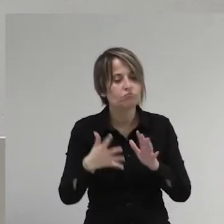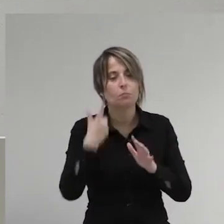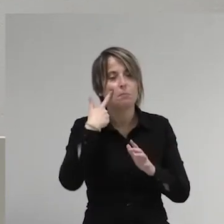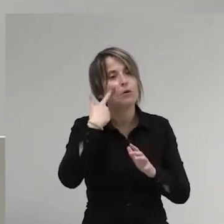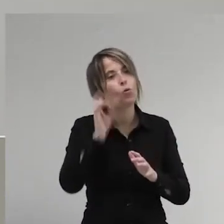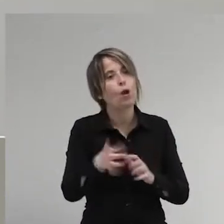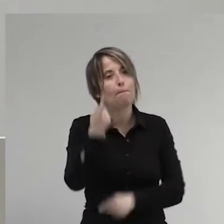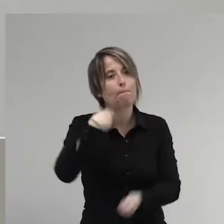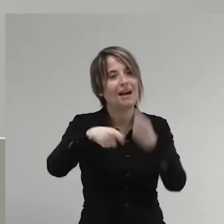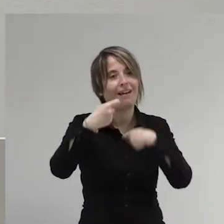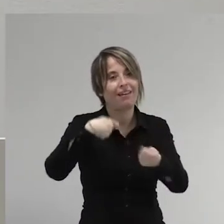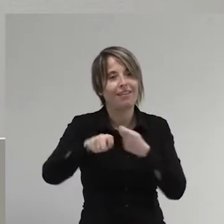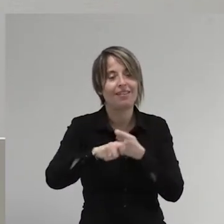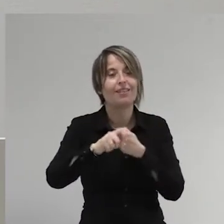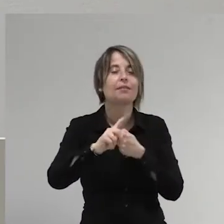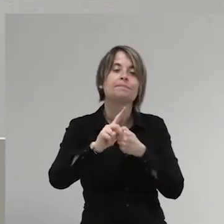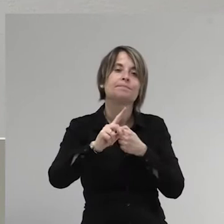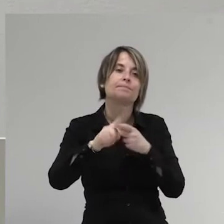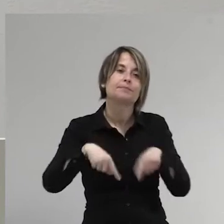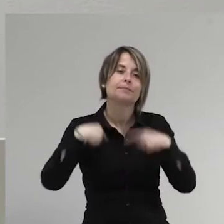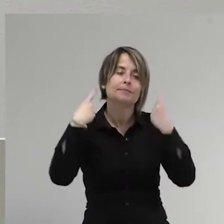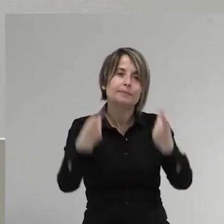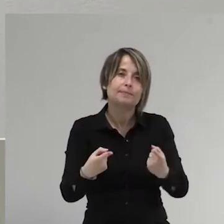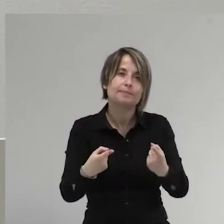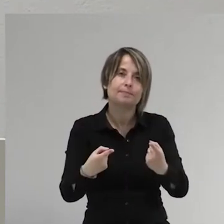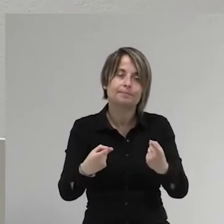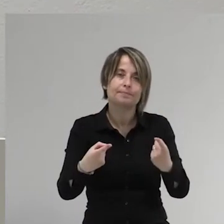mercancía para poder, digamos,